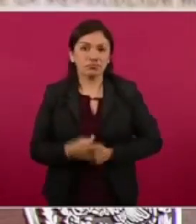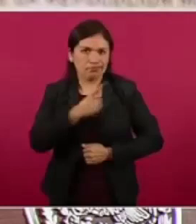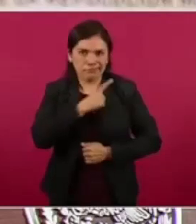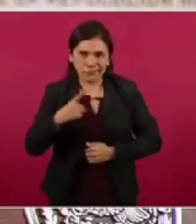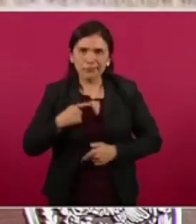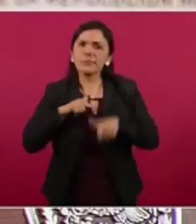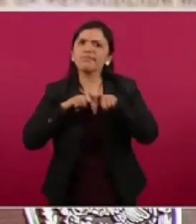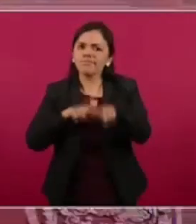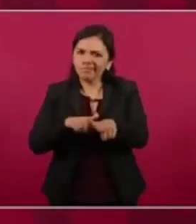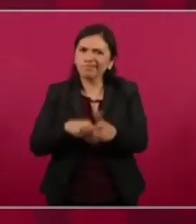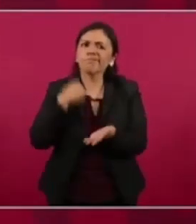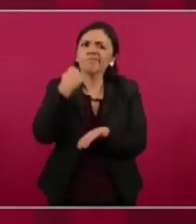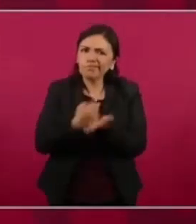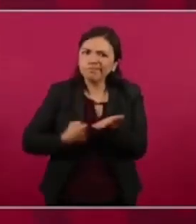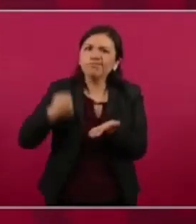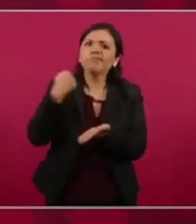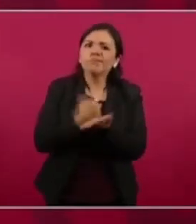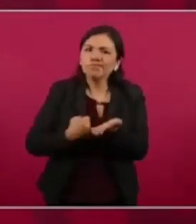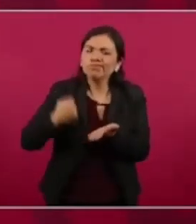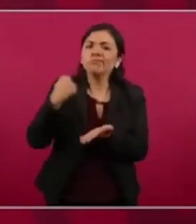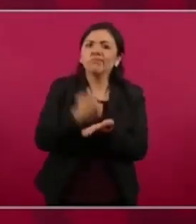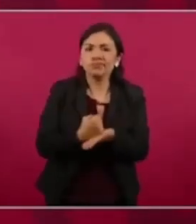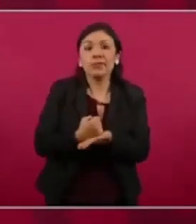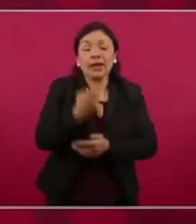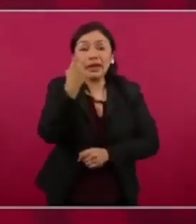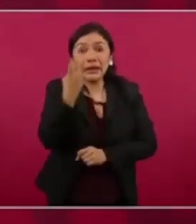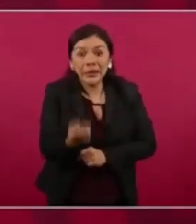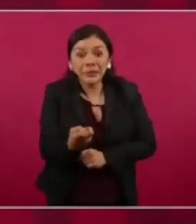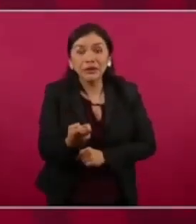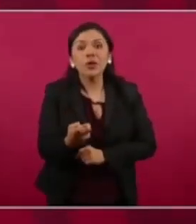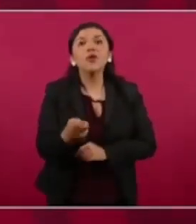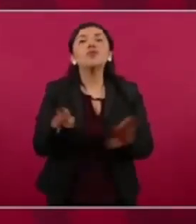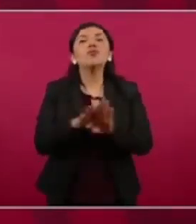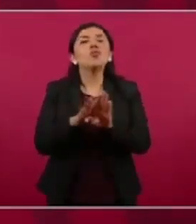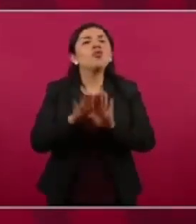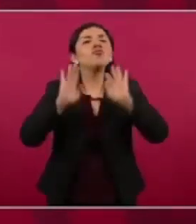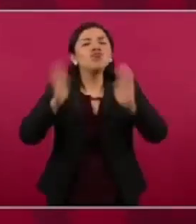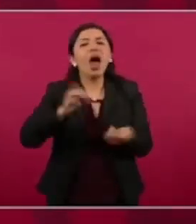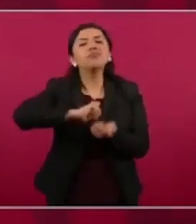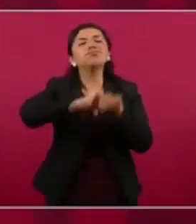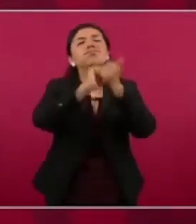seguir insistiendo, y esto dejarlo como un hábito.